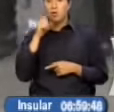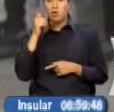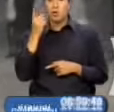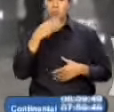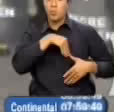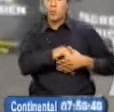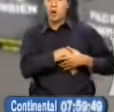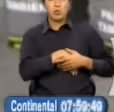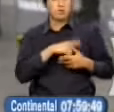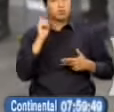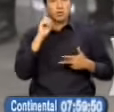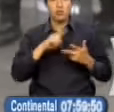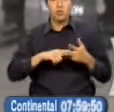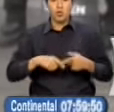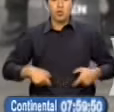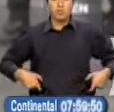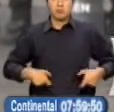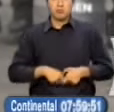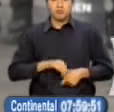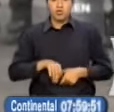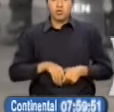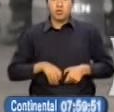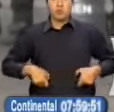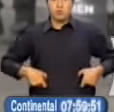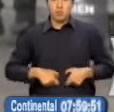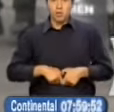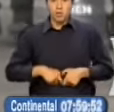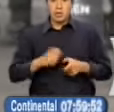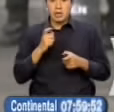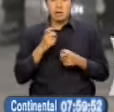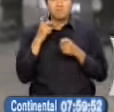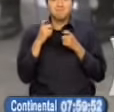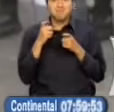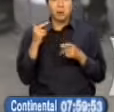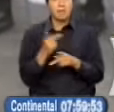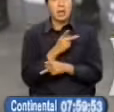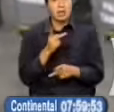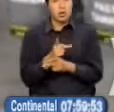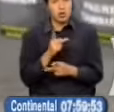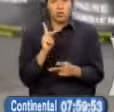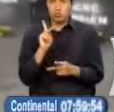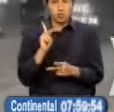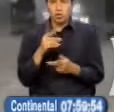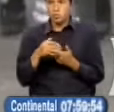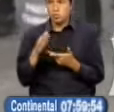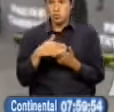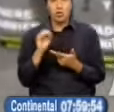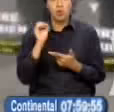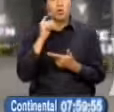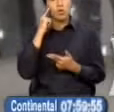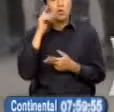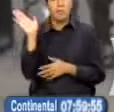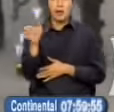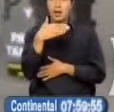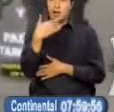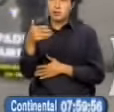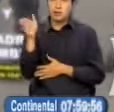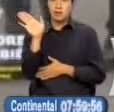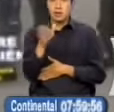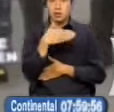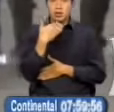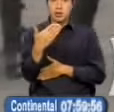que ingresen hebillas muy grandes que pueden ser objetos contundentes en el interior o con astas de las banderas que